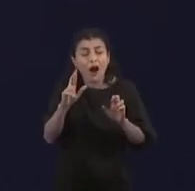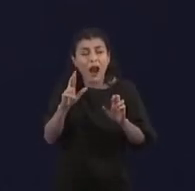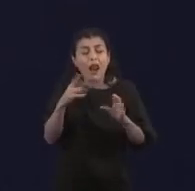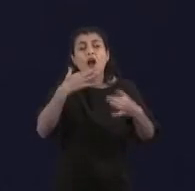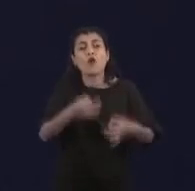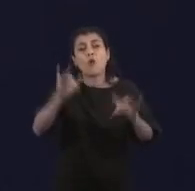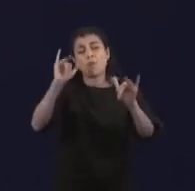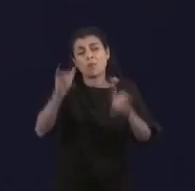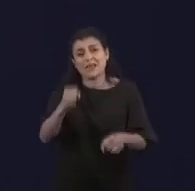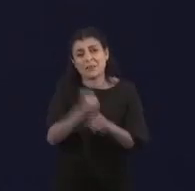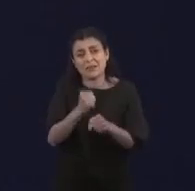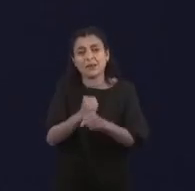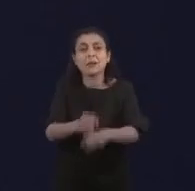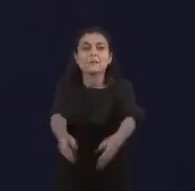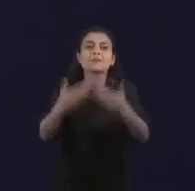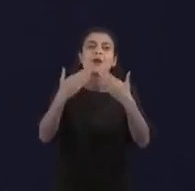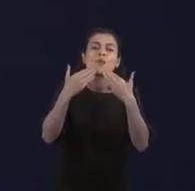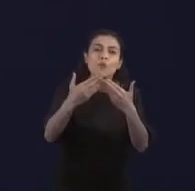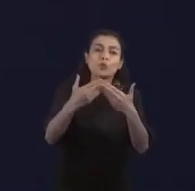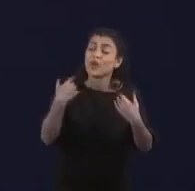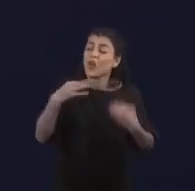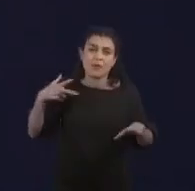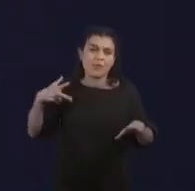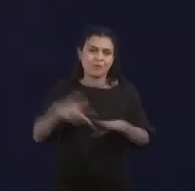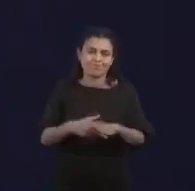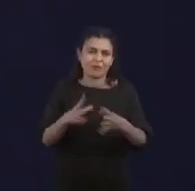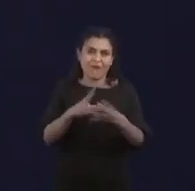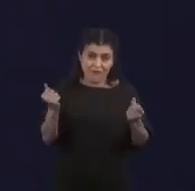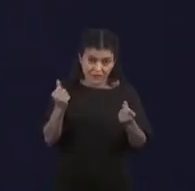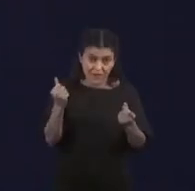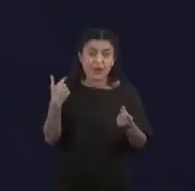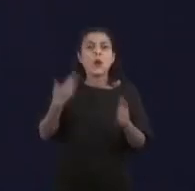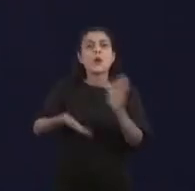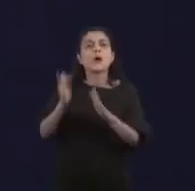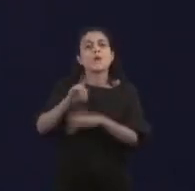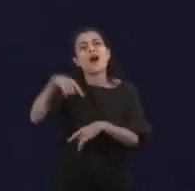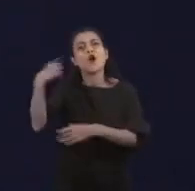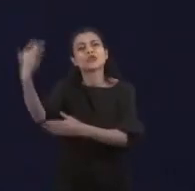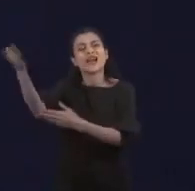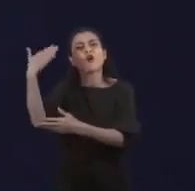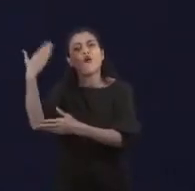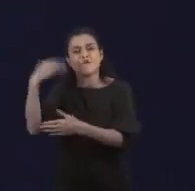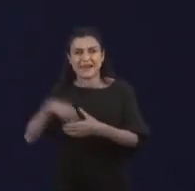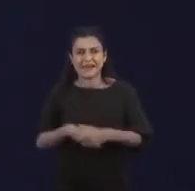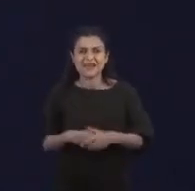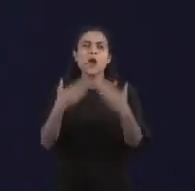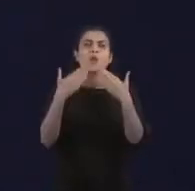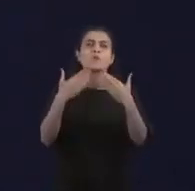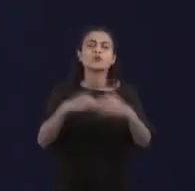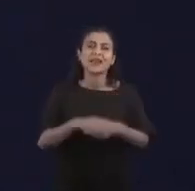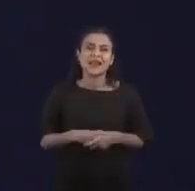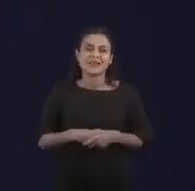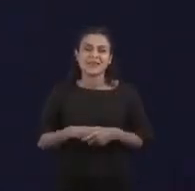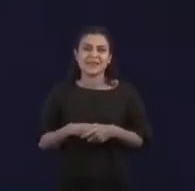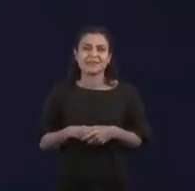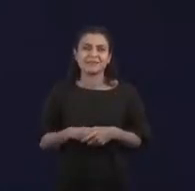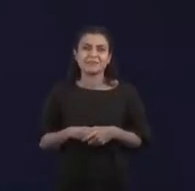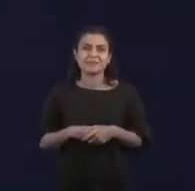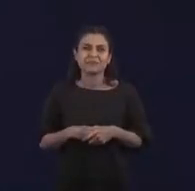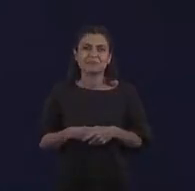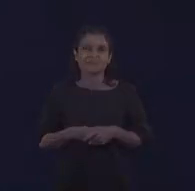ocurriendo. Chicos, muchísimas gracias. Tengo que cortar porque me está por salir al aire Patricia Burrich. Muchas gracias.